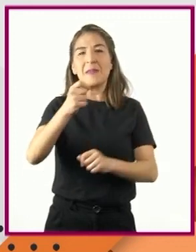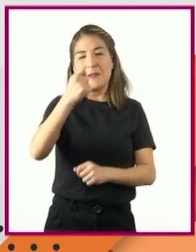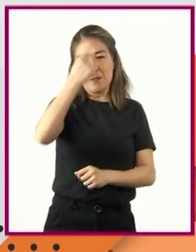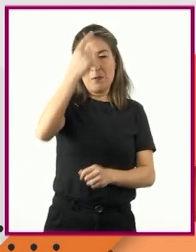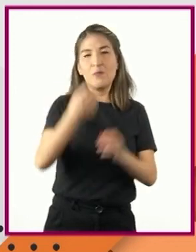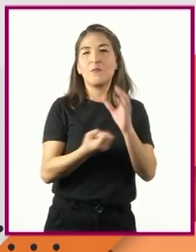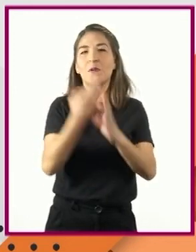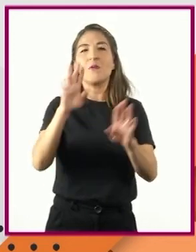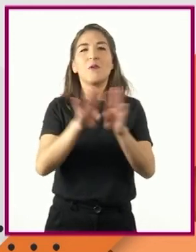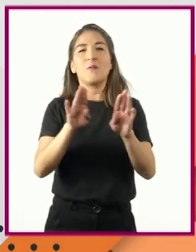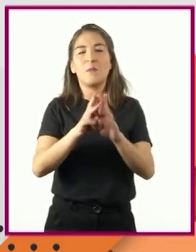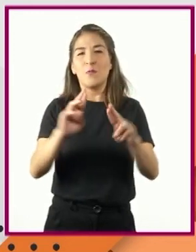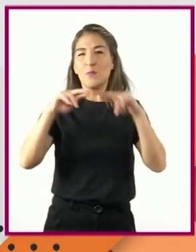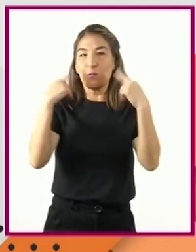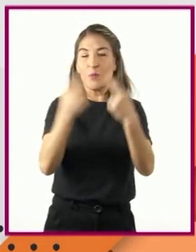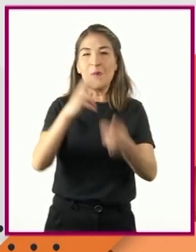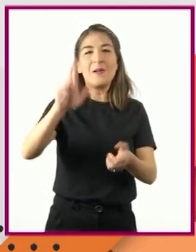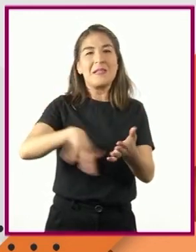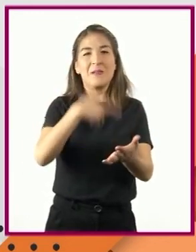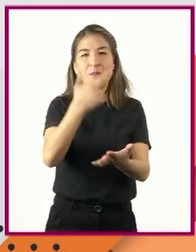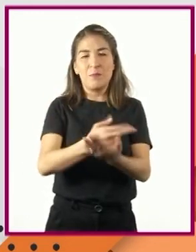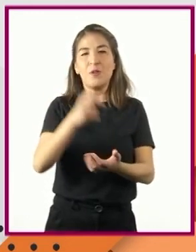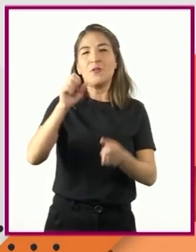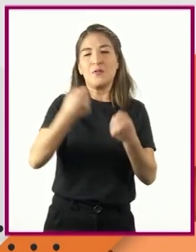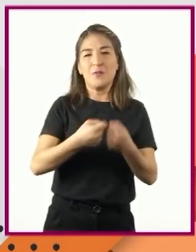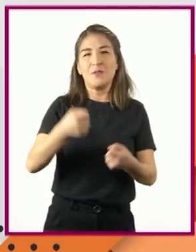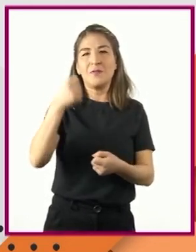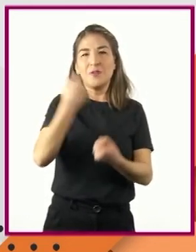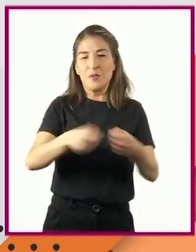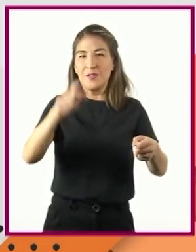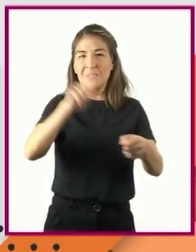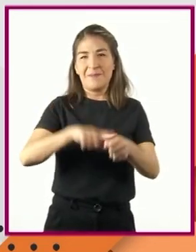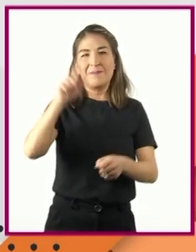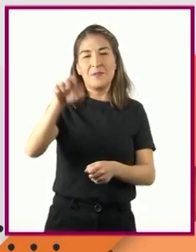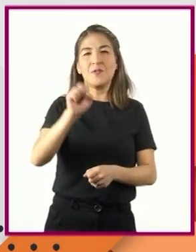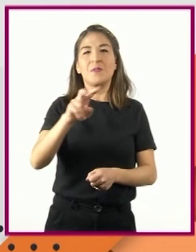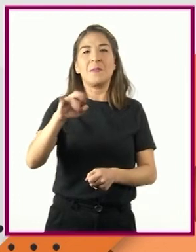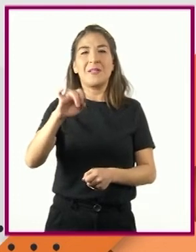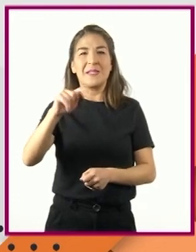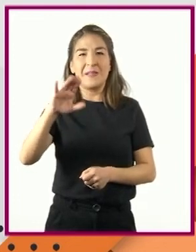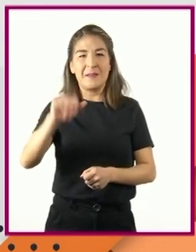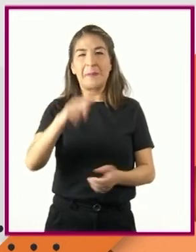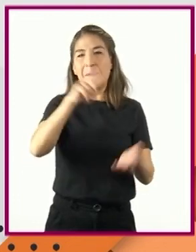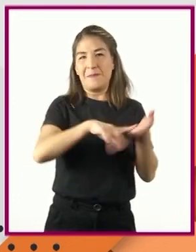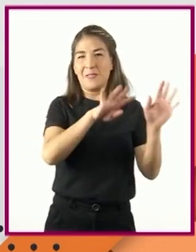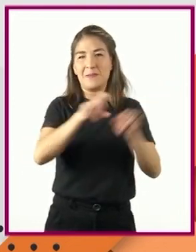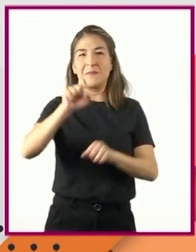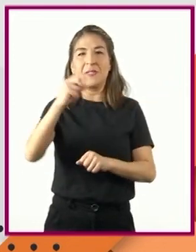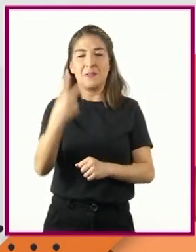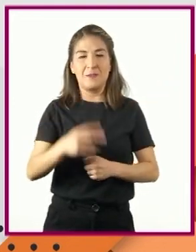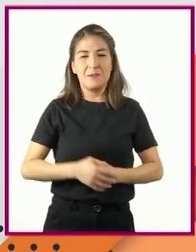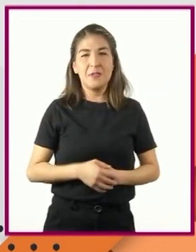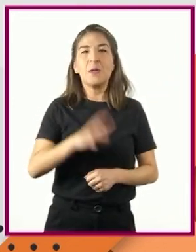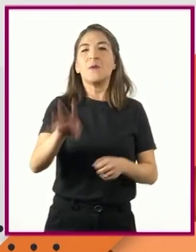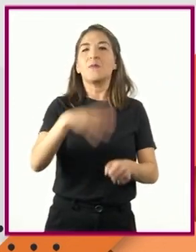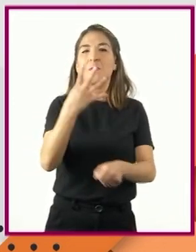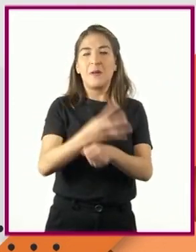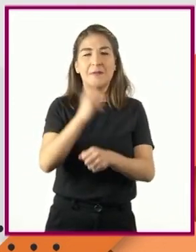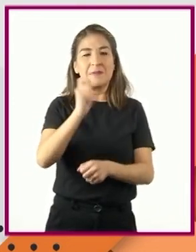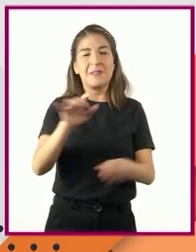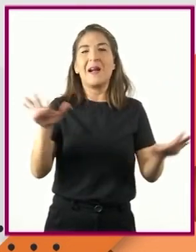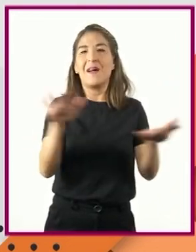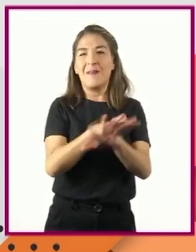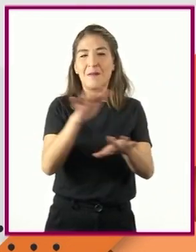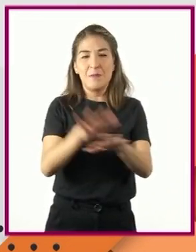de Repúblicas Socialistas Soviéticas en 1922. 4. Se produjeron